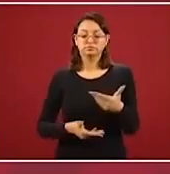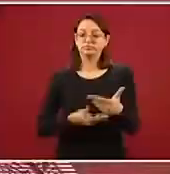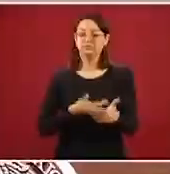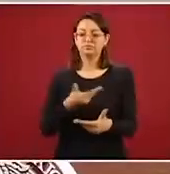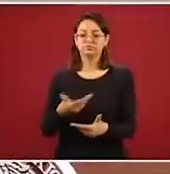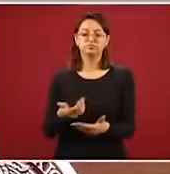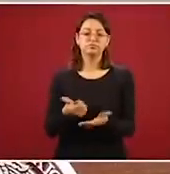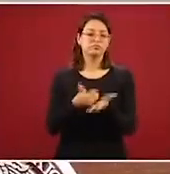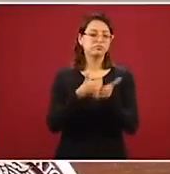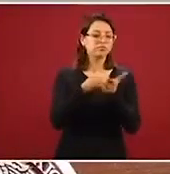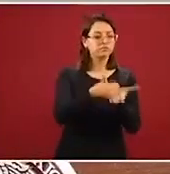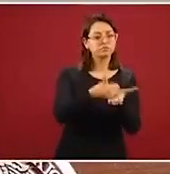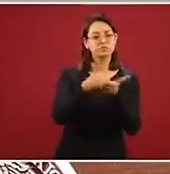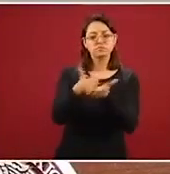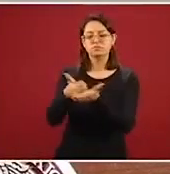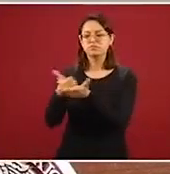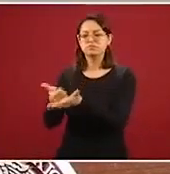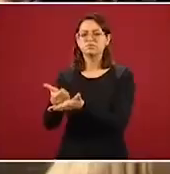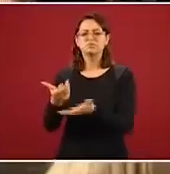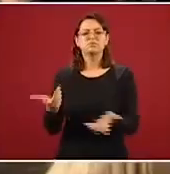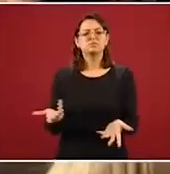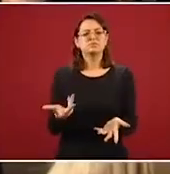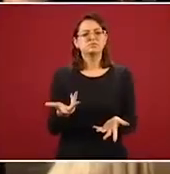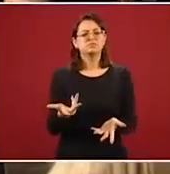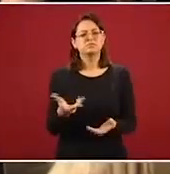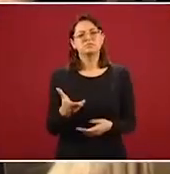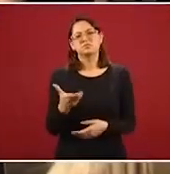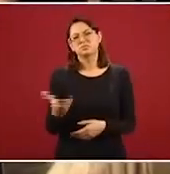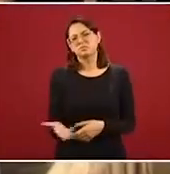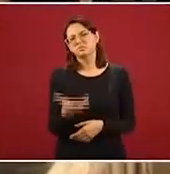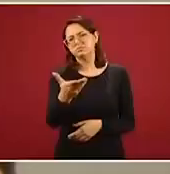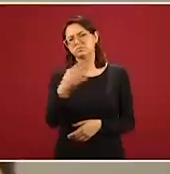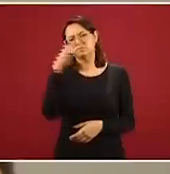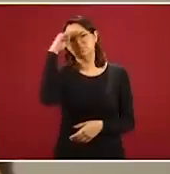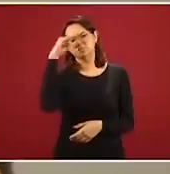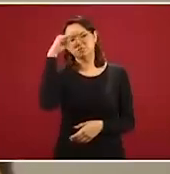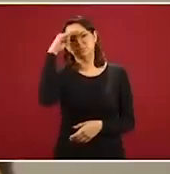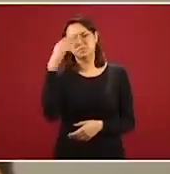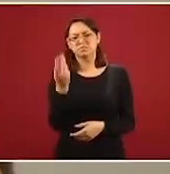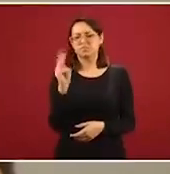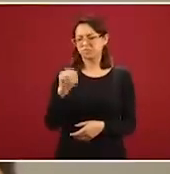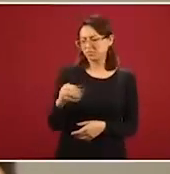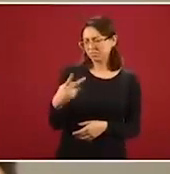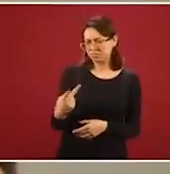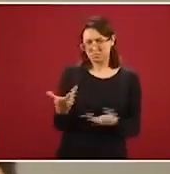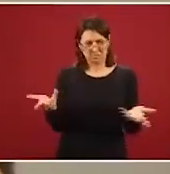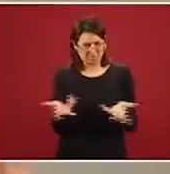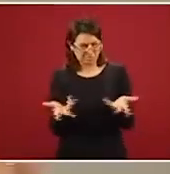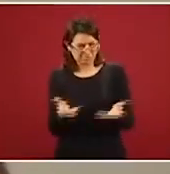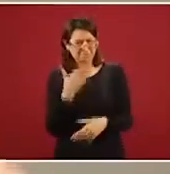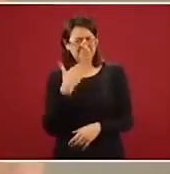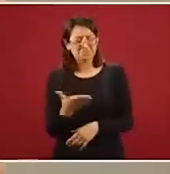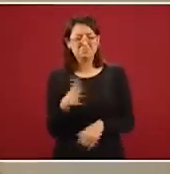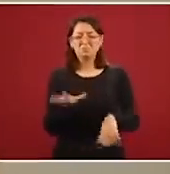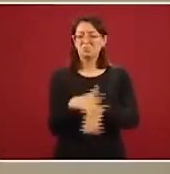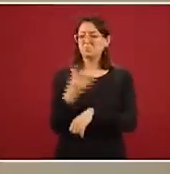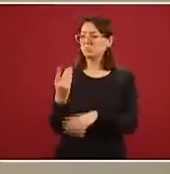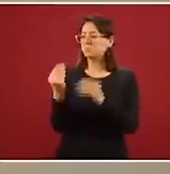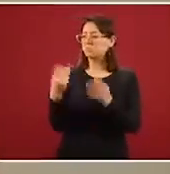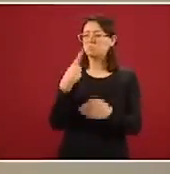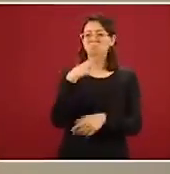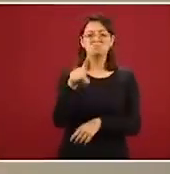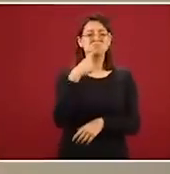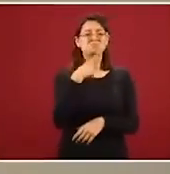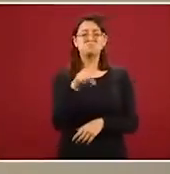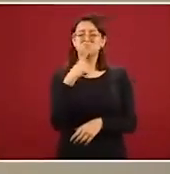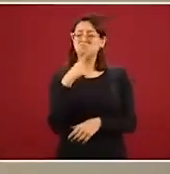ayudando en todo. Porque finalmente, ¿cómo considera usted que ha sido la actuación de los ministerios públicos? Le digo, la han denunciado y muchas veces no se atiende. Pues es que